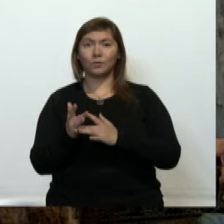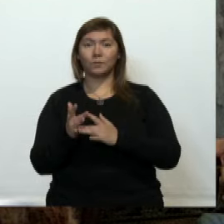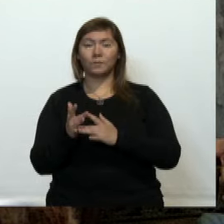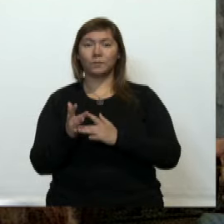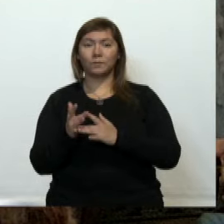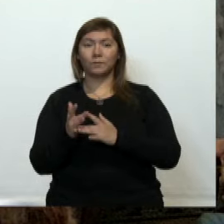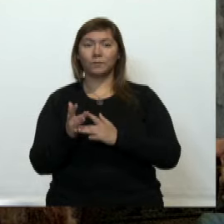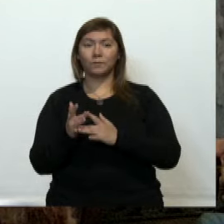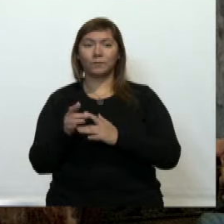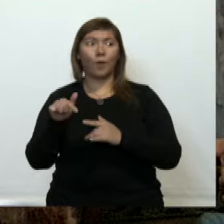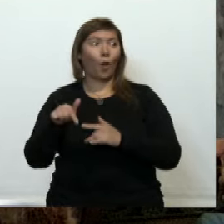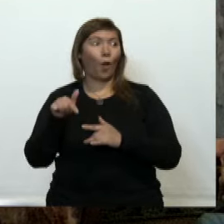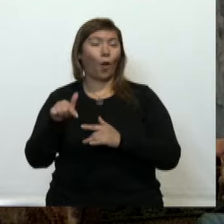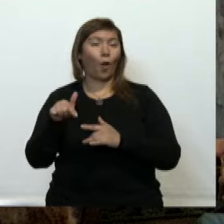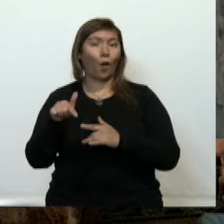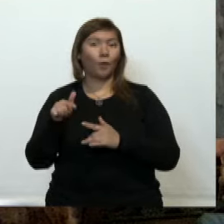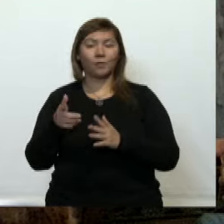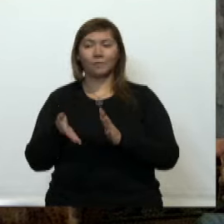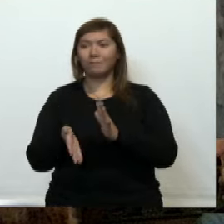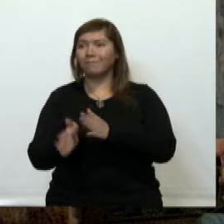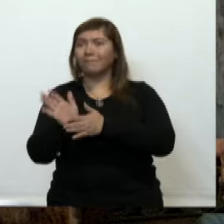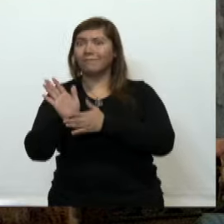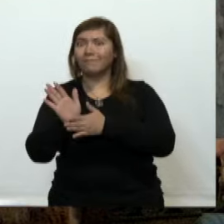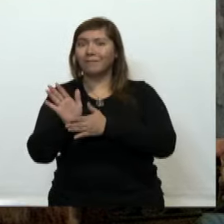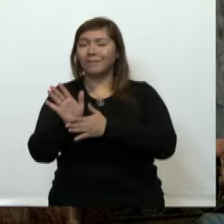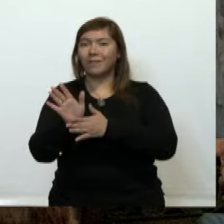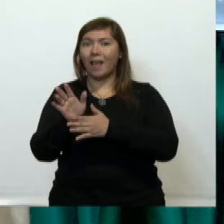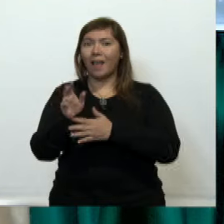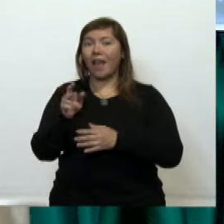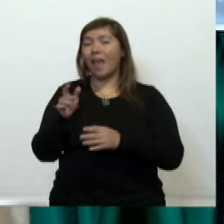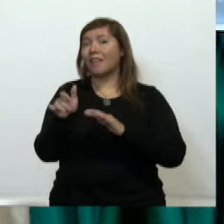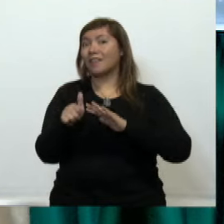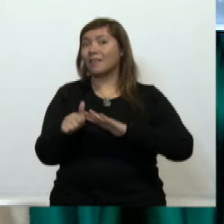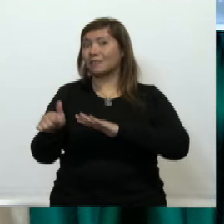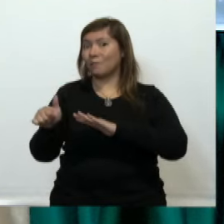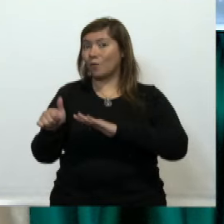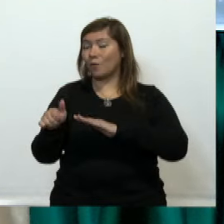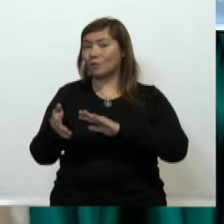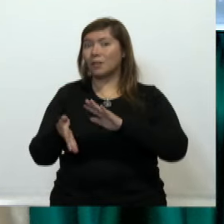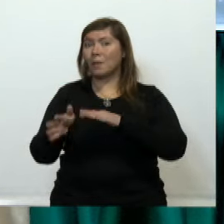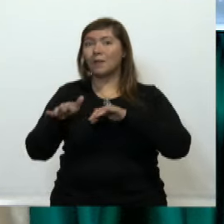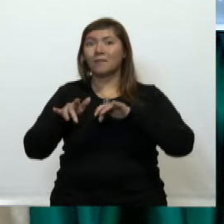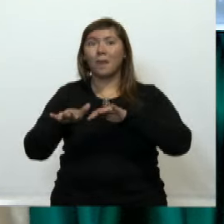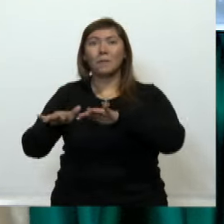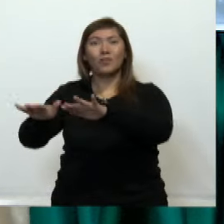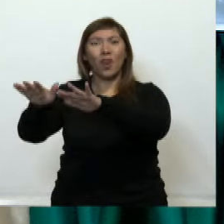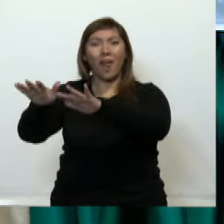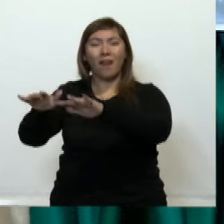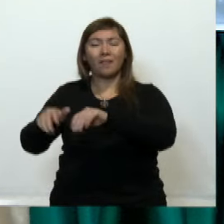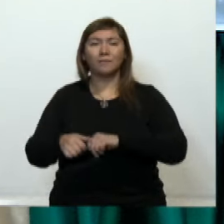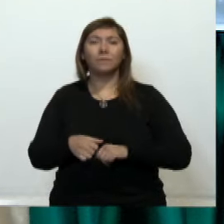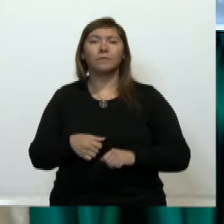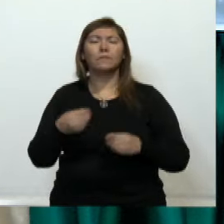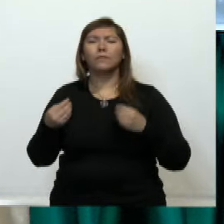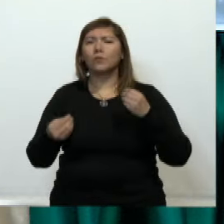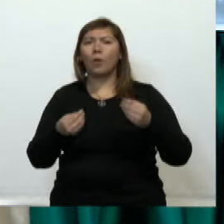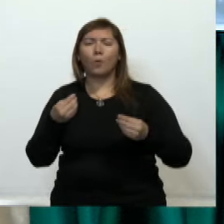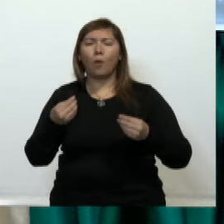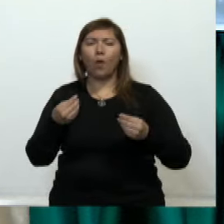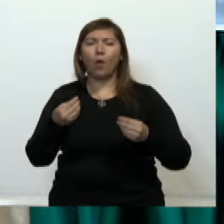envía hoy a misionar a sus discípulos. Y dice que lo hace enviándolos de dos en